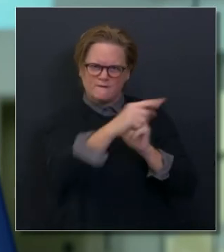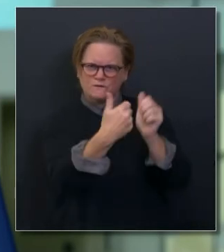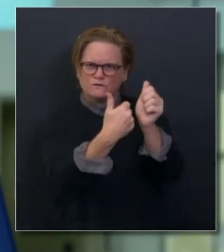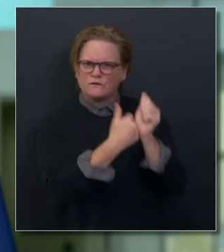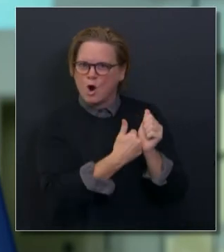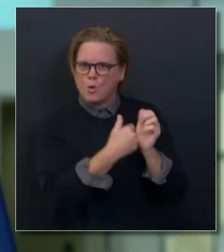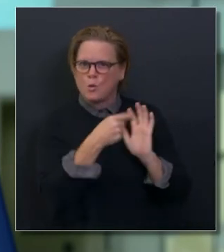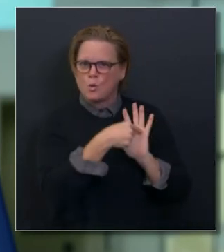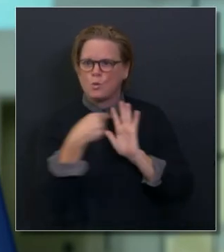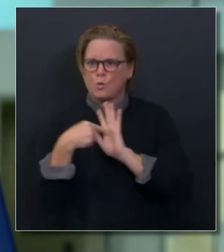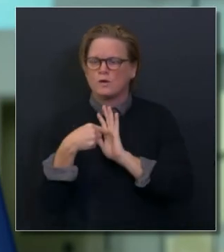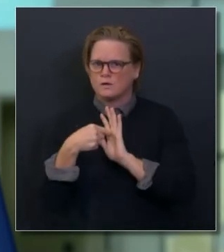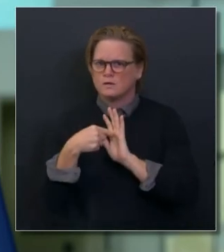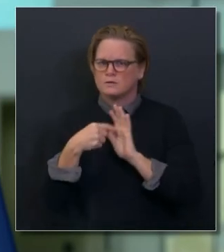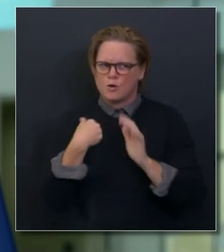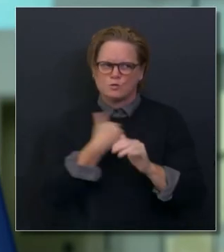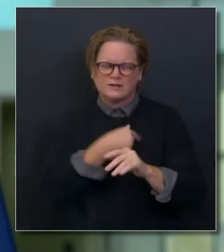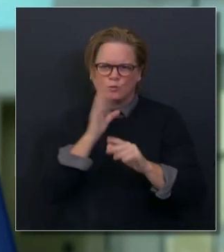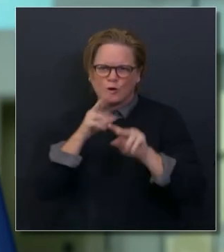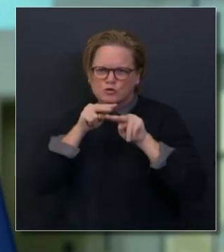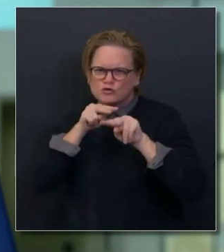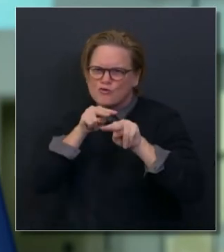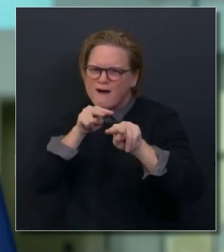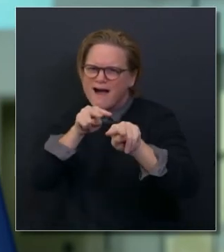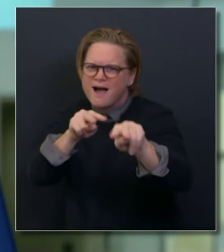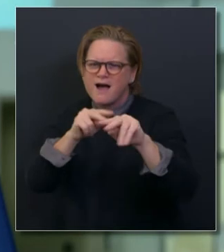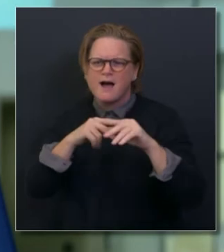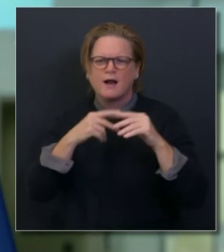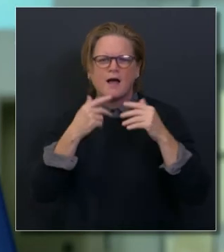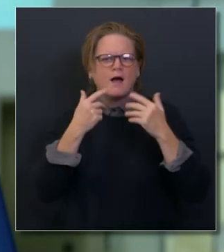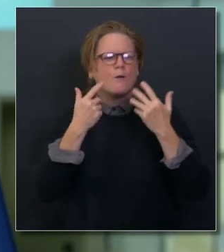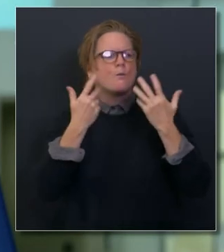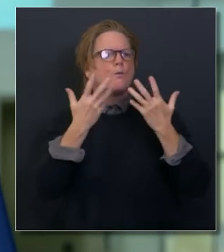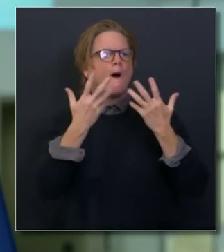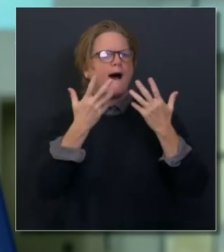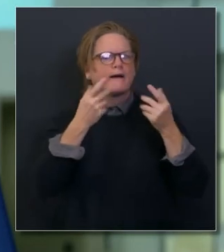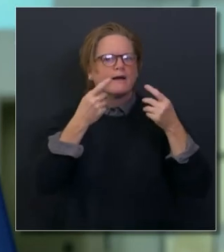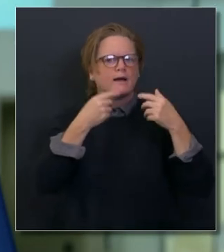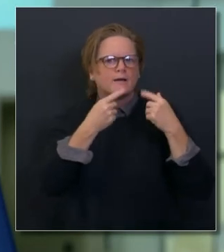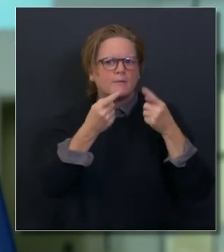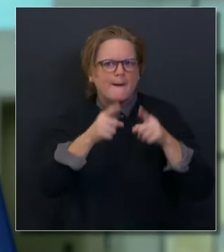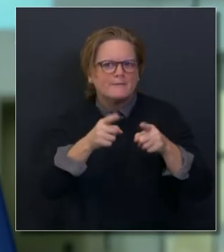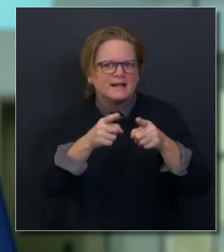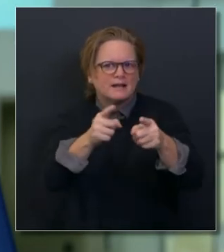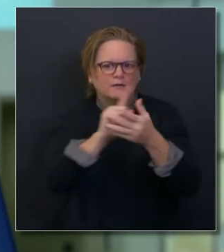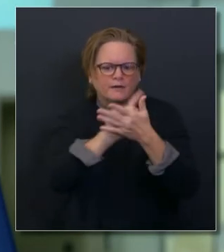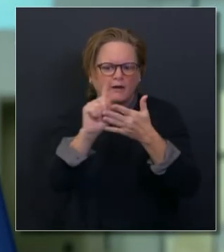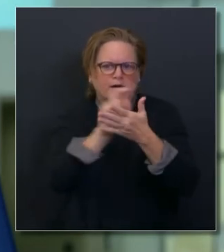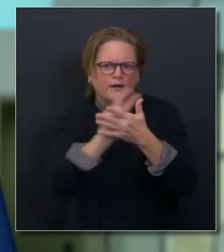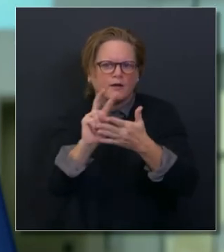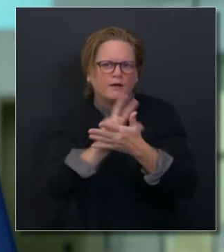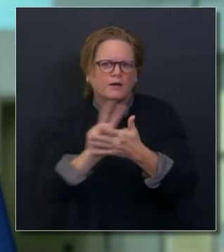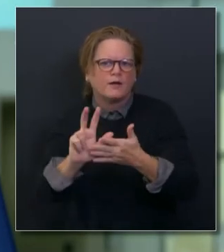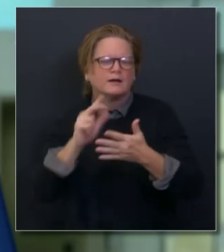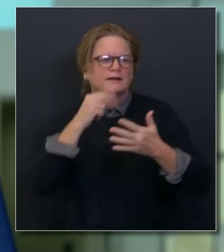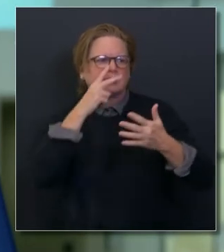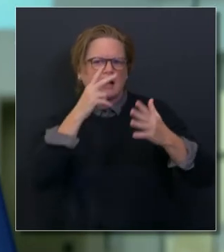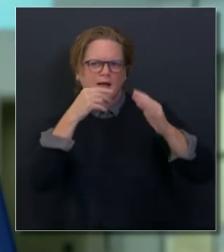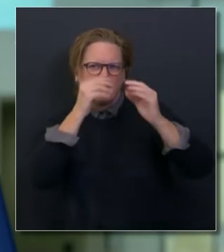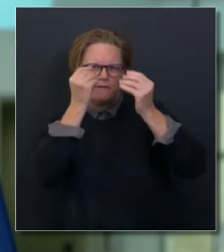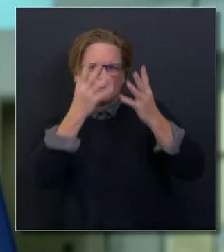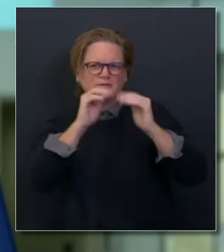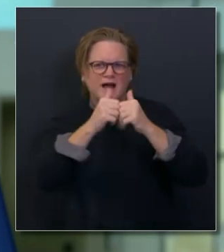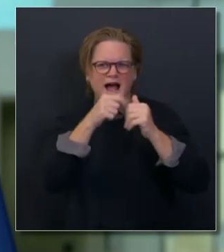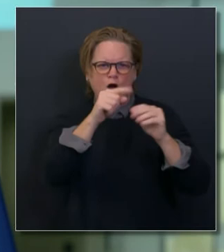gobernador. Estamos trabajando para hacer rastreo desde el punto de vista de datos y compartirlo